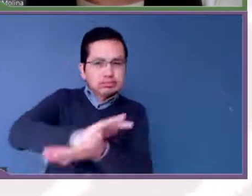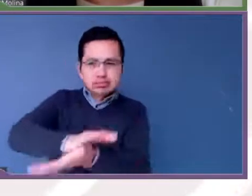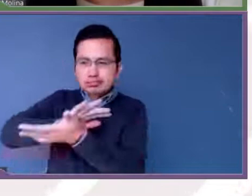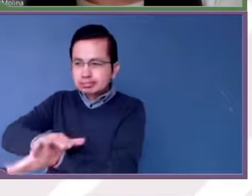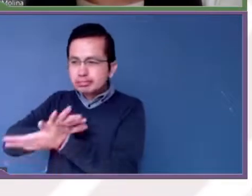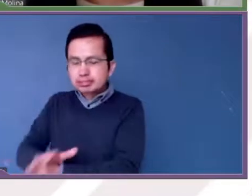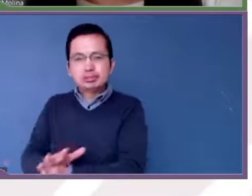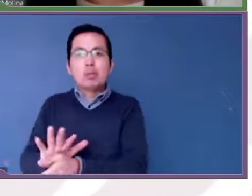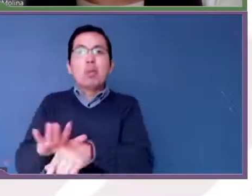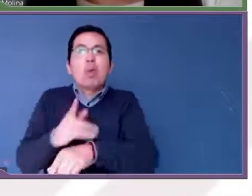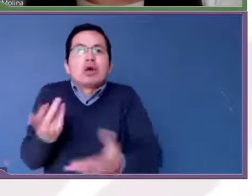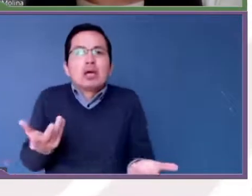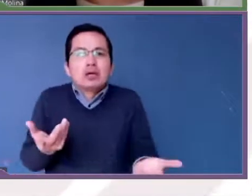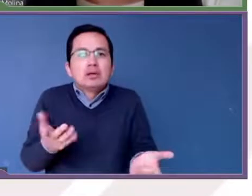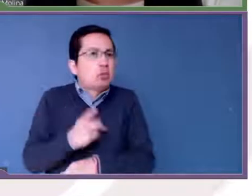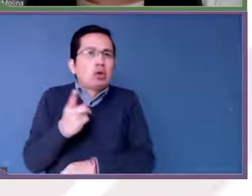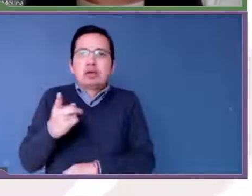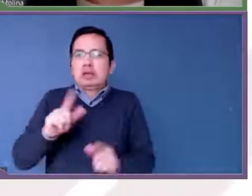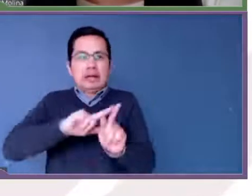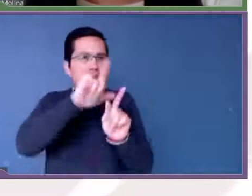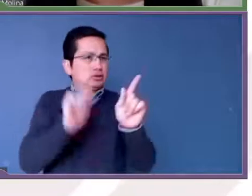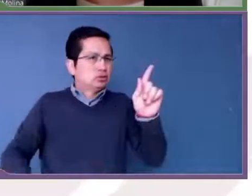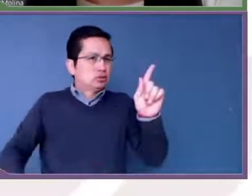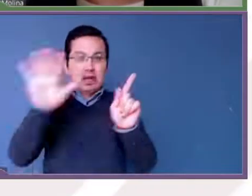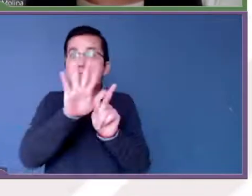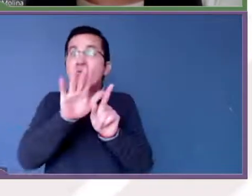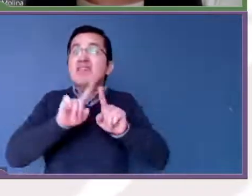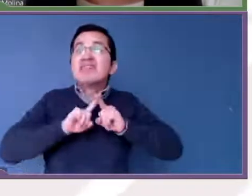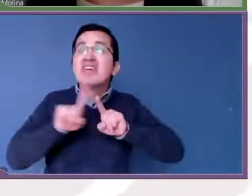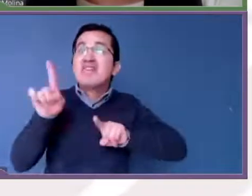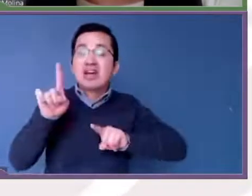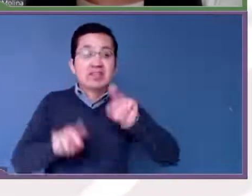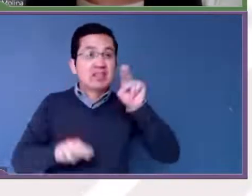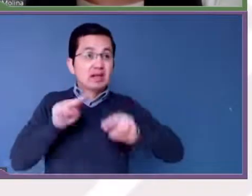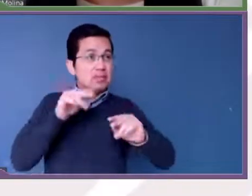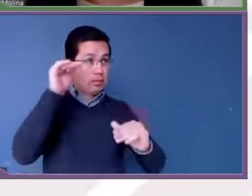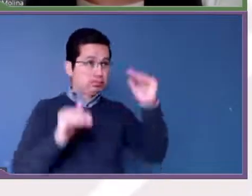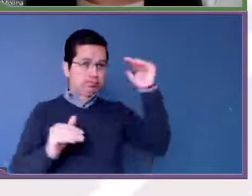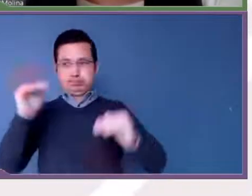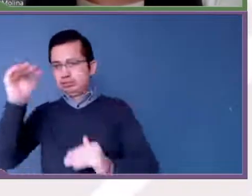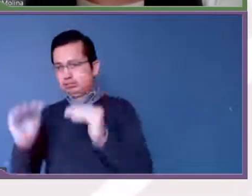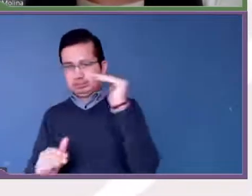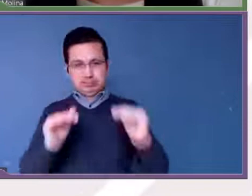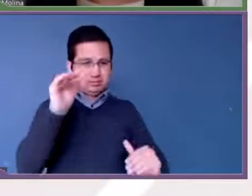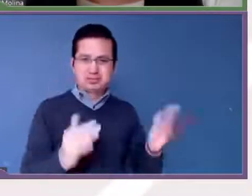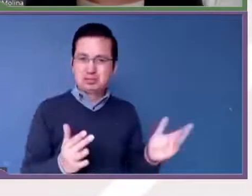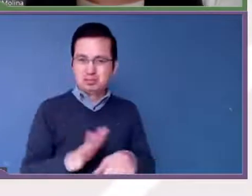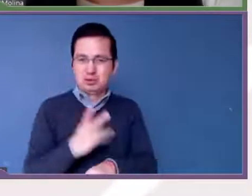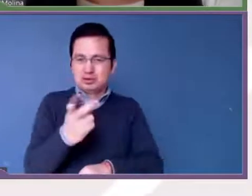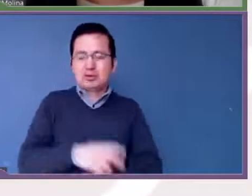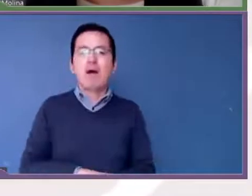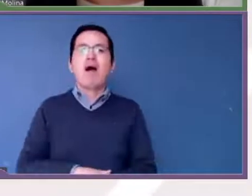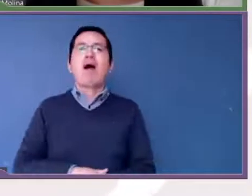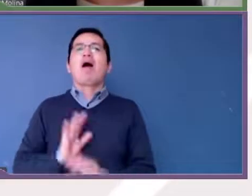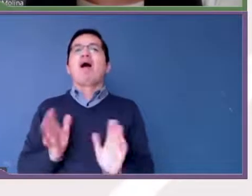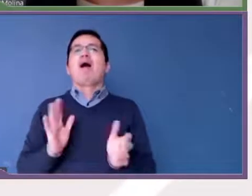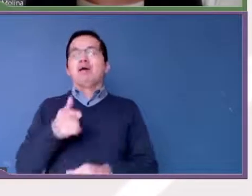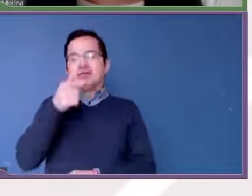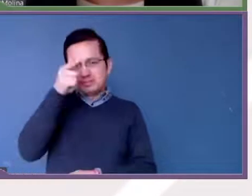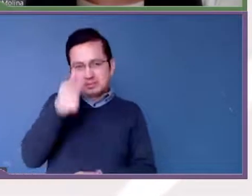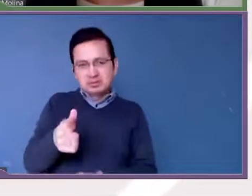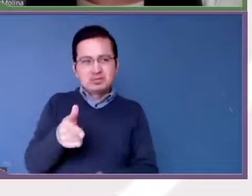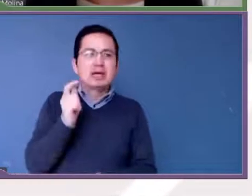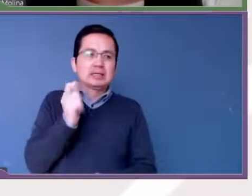eso es preocupante porque lo que puede estar marcando es cómo fenómenos como la xenofobia se